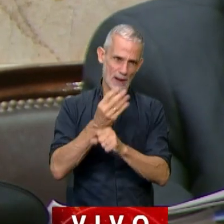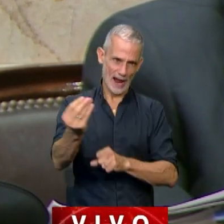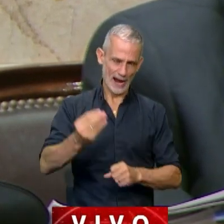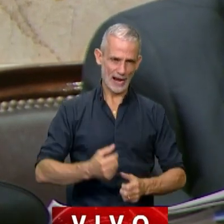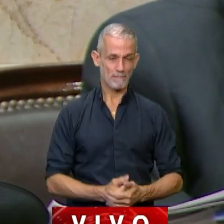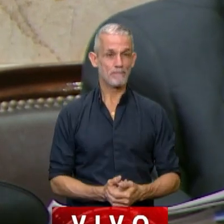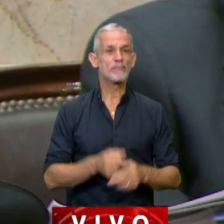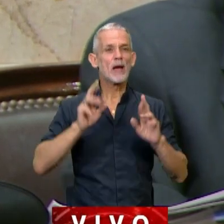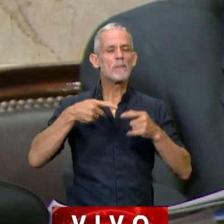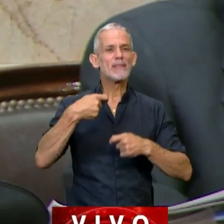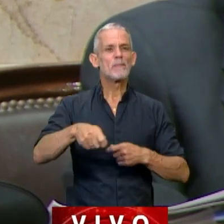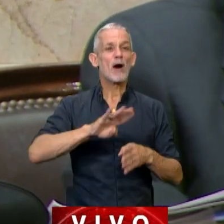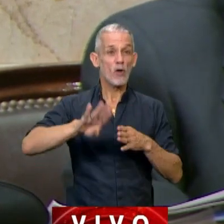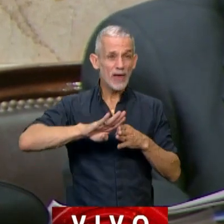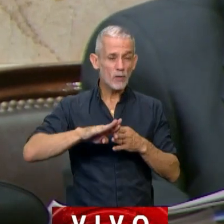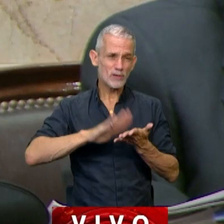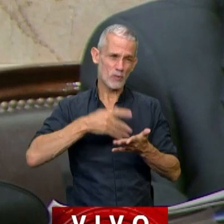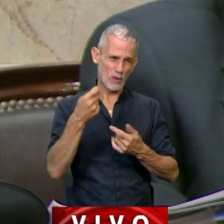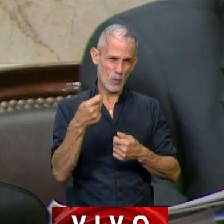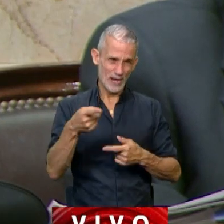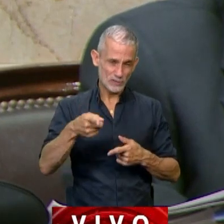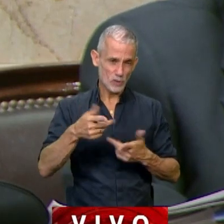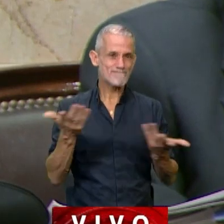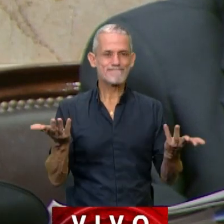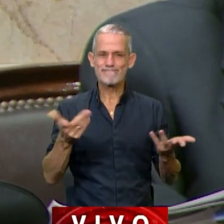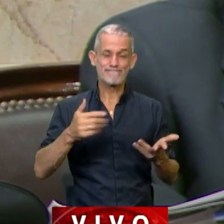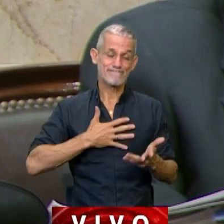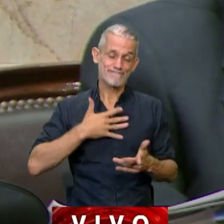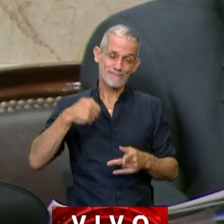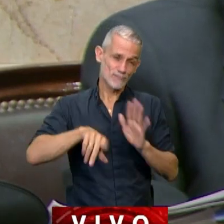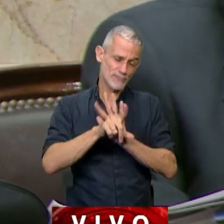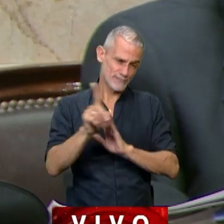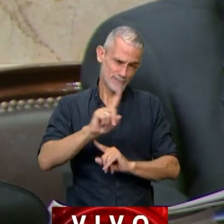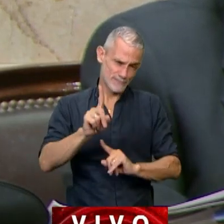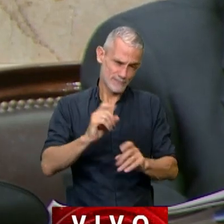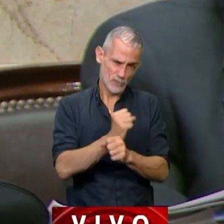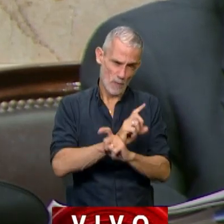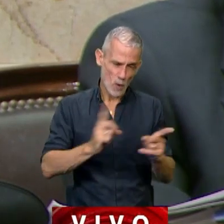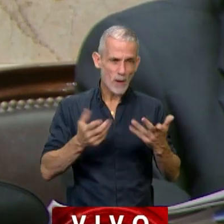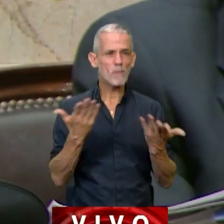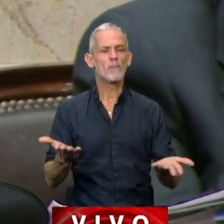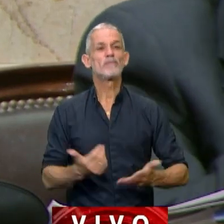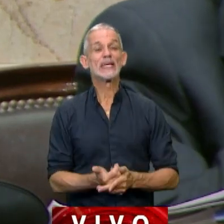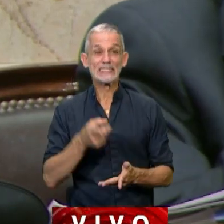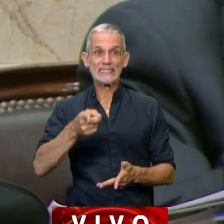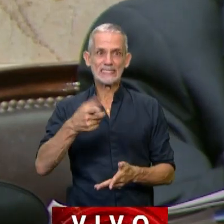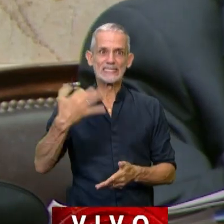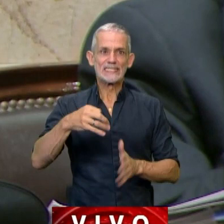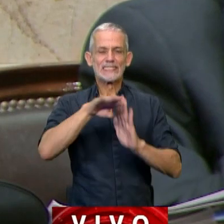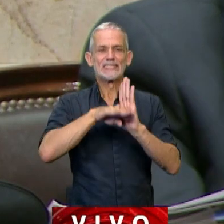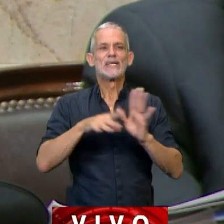el plan de pago de deuda previsional que lamentablemente hoy no será ley realmente era